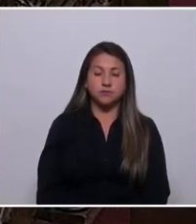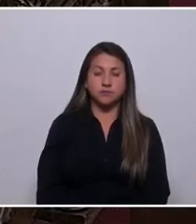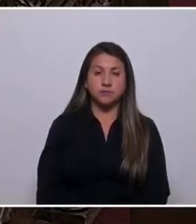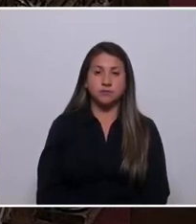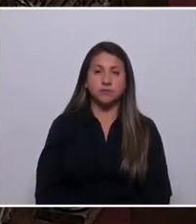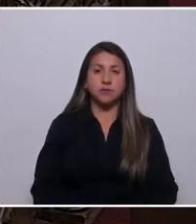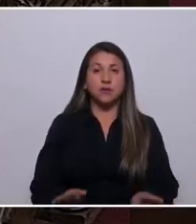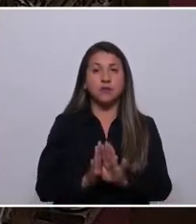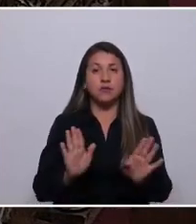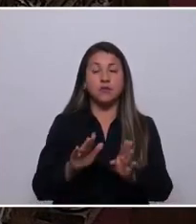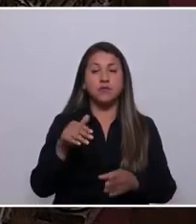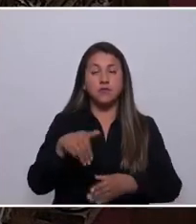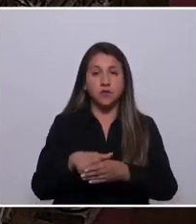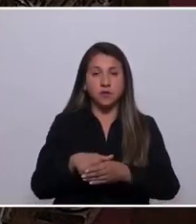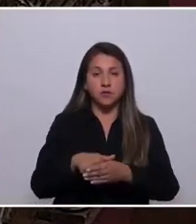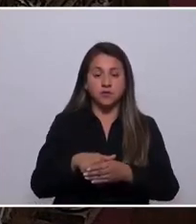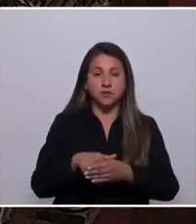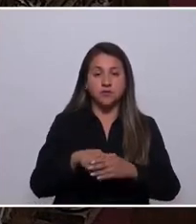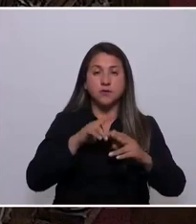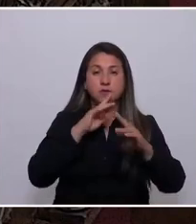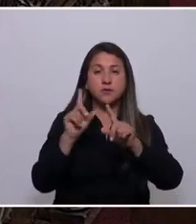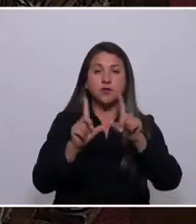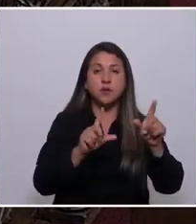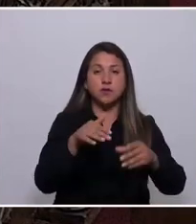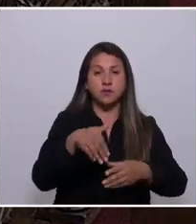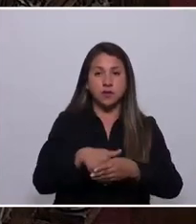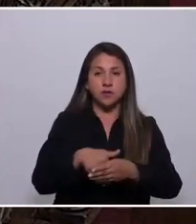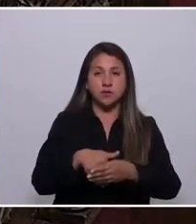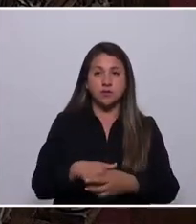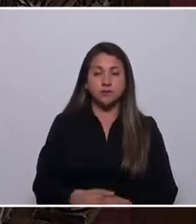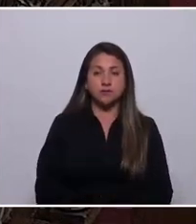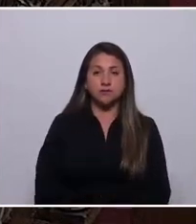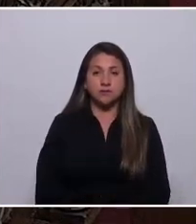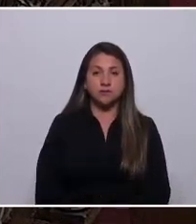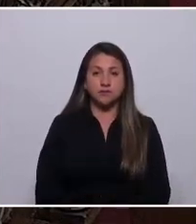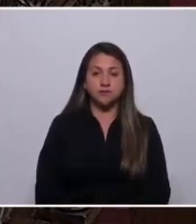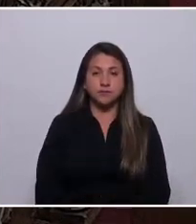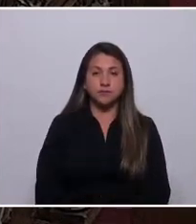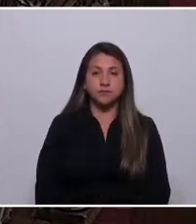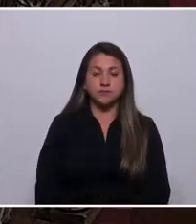Finalizada la votación. Resultado de la votación.